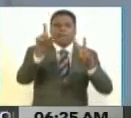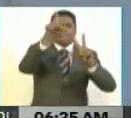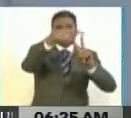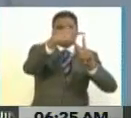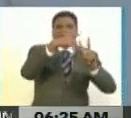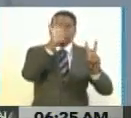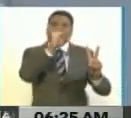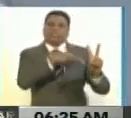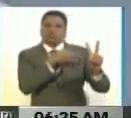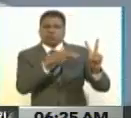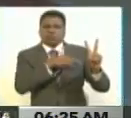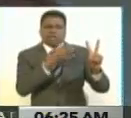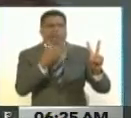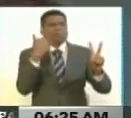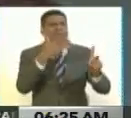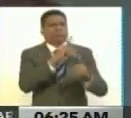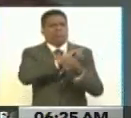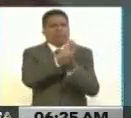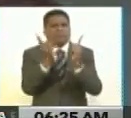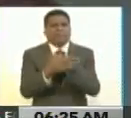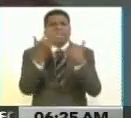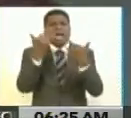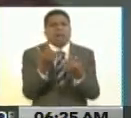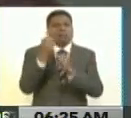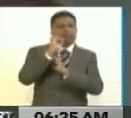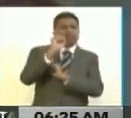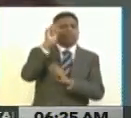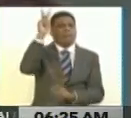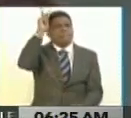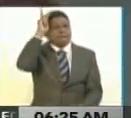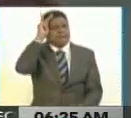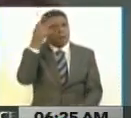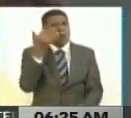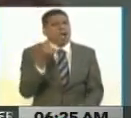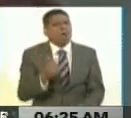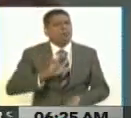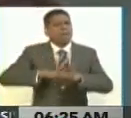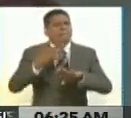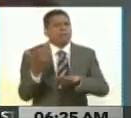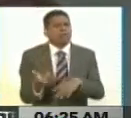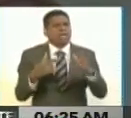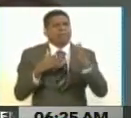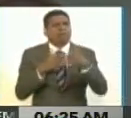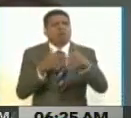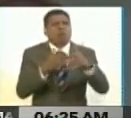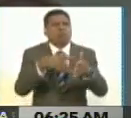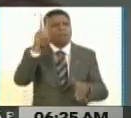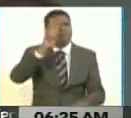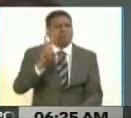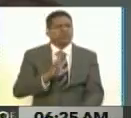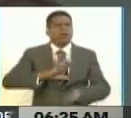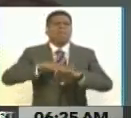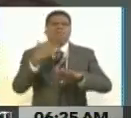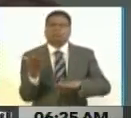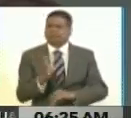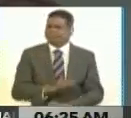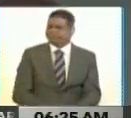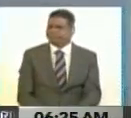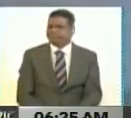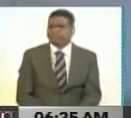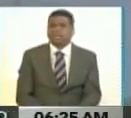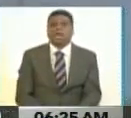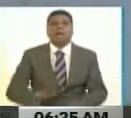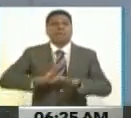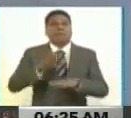Por cierto, y ahora, con mucha resistencia de Paraguay, que ahora está haciendo, claro, un papel determinante también en los ataques contra Venezuela. Claro, porque en el caso de Paraguay